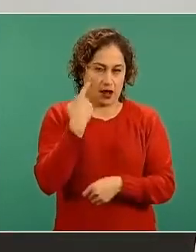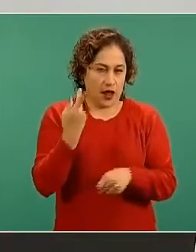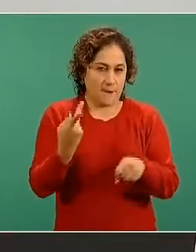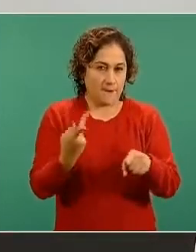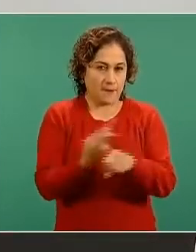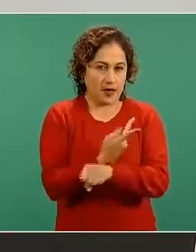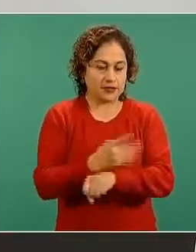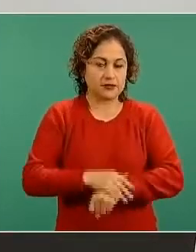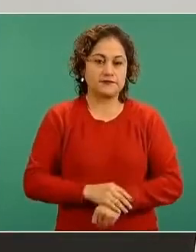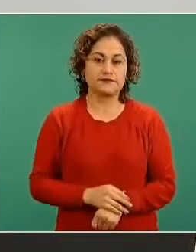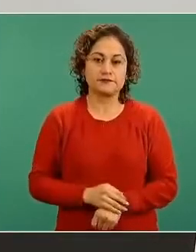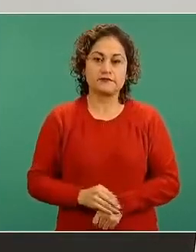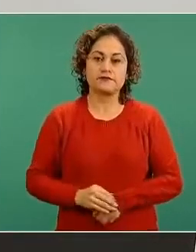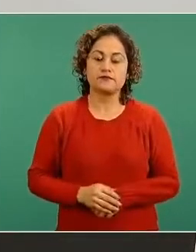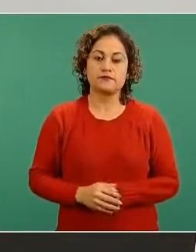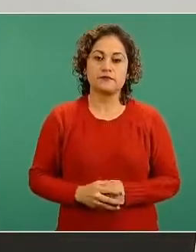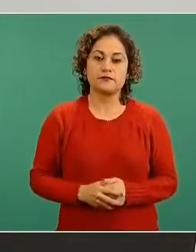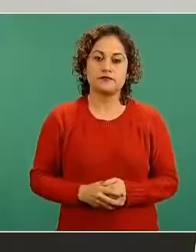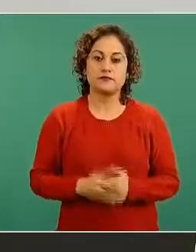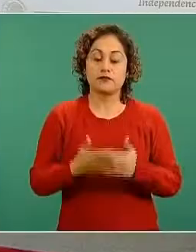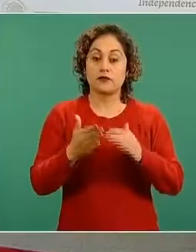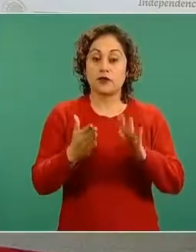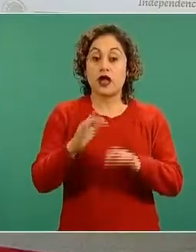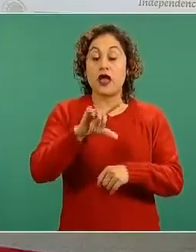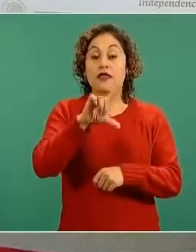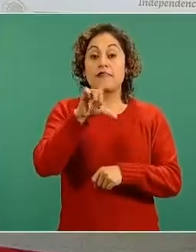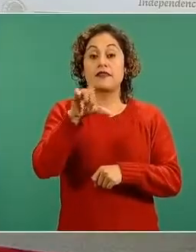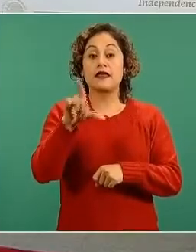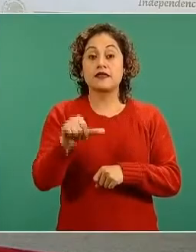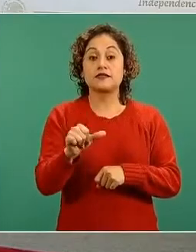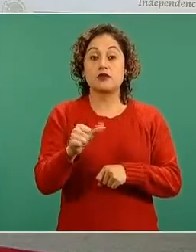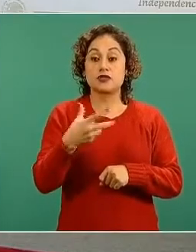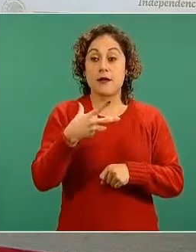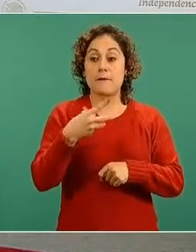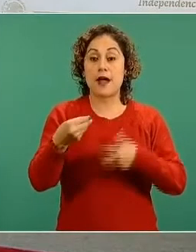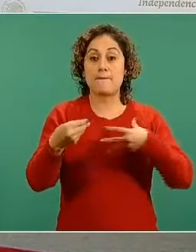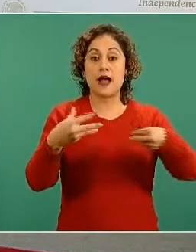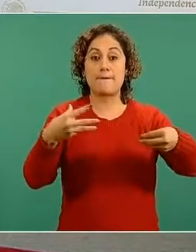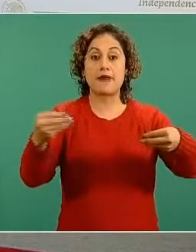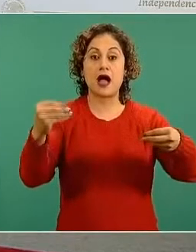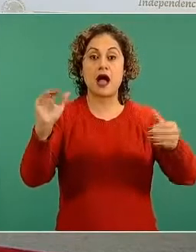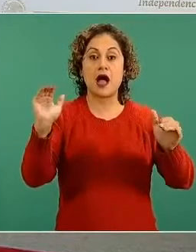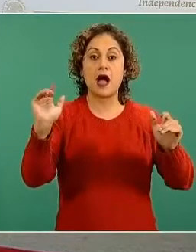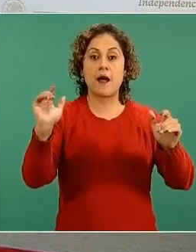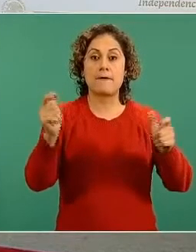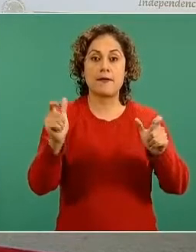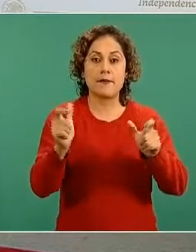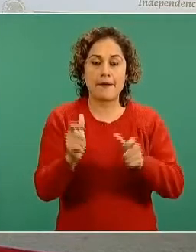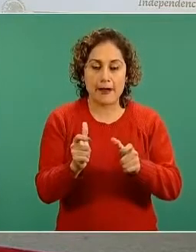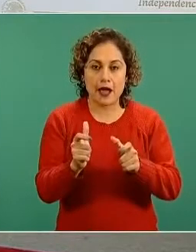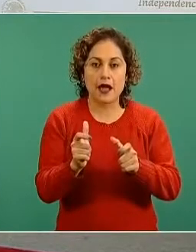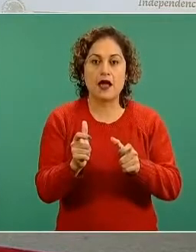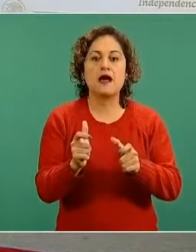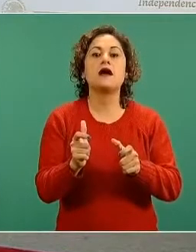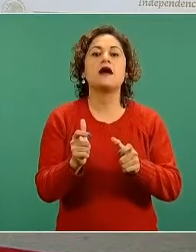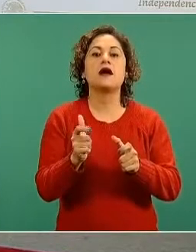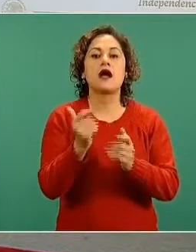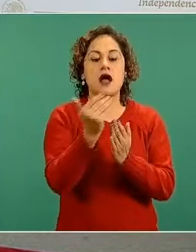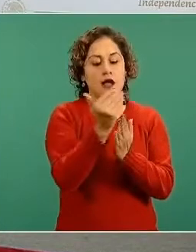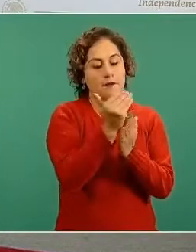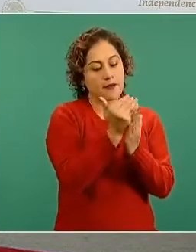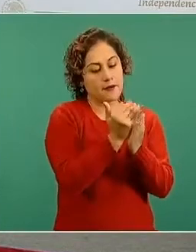Conforme el riesgo epidémico va disminuyendo y los indicadores van disminuyendo, el riesgo, el